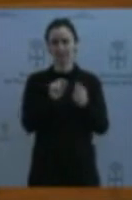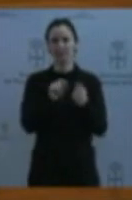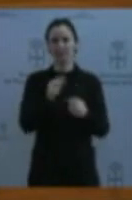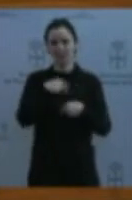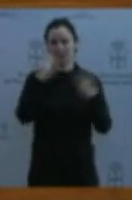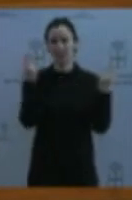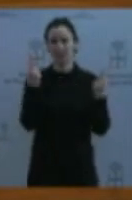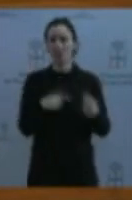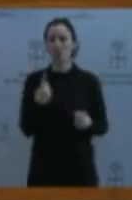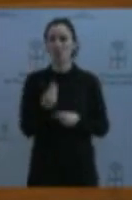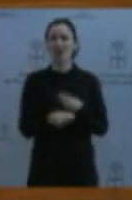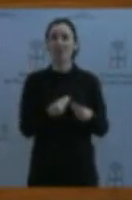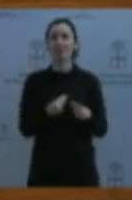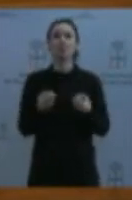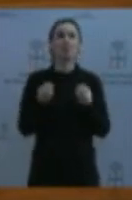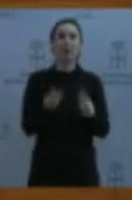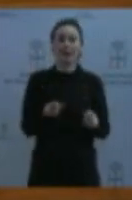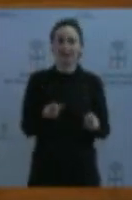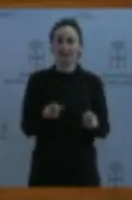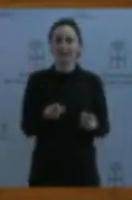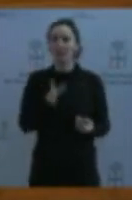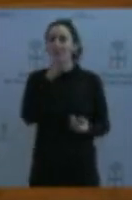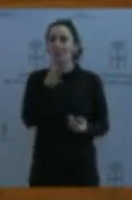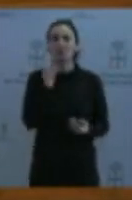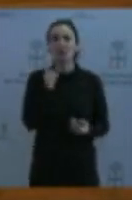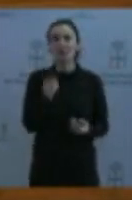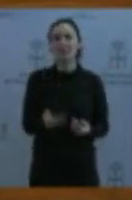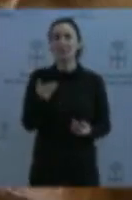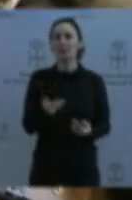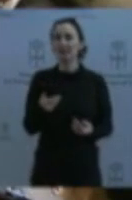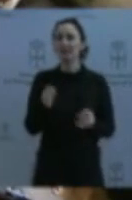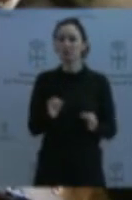es importante solamente saber si vamos o no ganando la guerra, sino qué guerra estamos ganando. Muchas gracias.